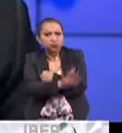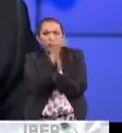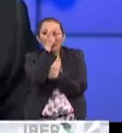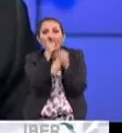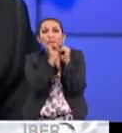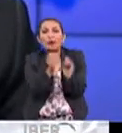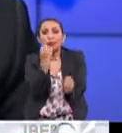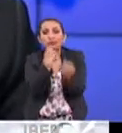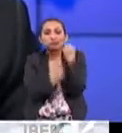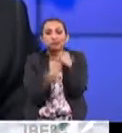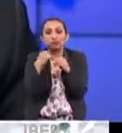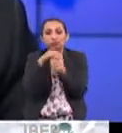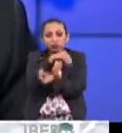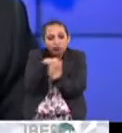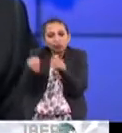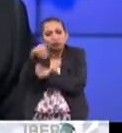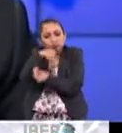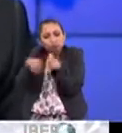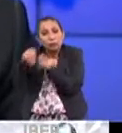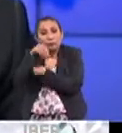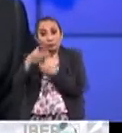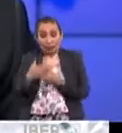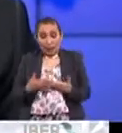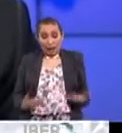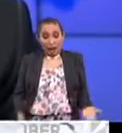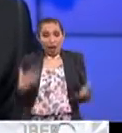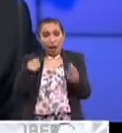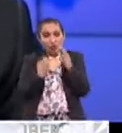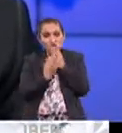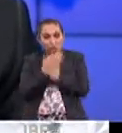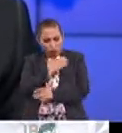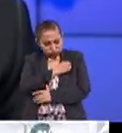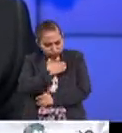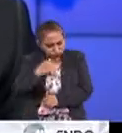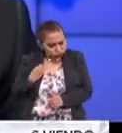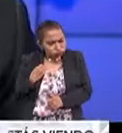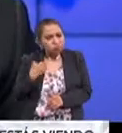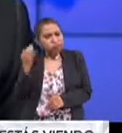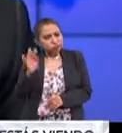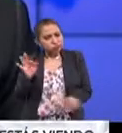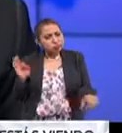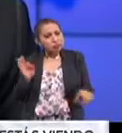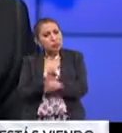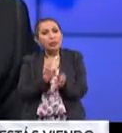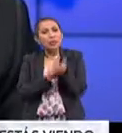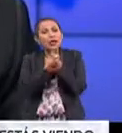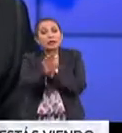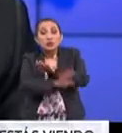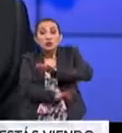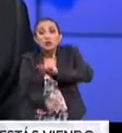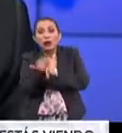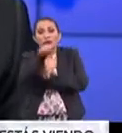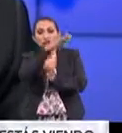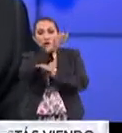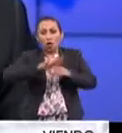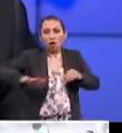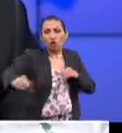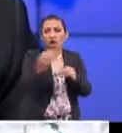los sistemas alimentarios sostenibles. Hoy, renovamos nuestro compromiso de defender el derecho fundamental de